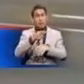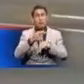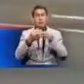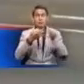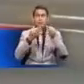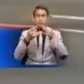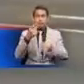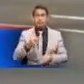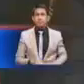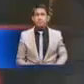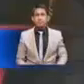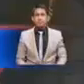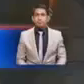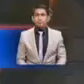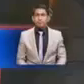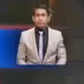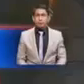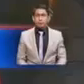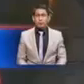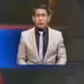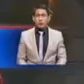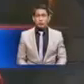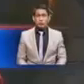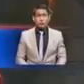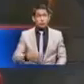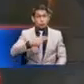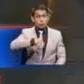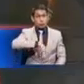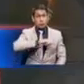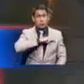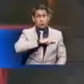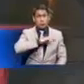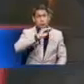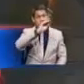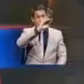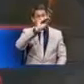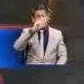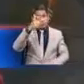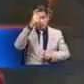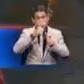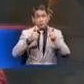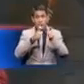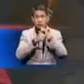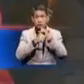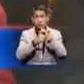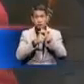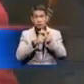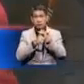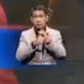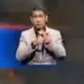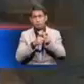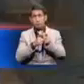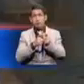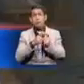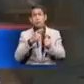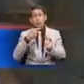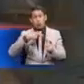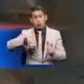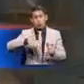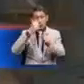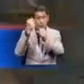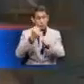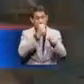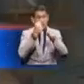en este anuncio. Pasaremos entregando el manifiesto en la fiscalía e iremos barriendo las calles. Por defender